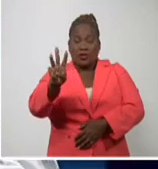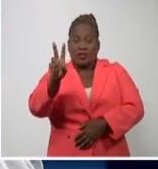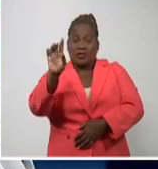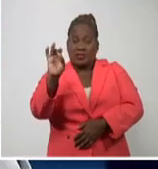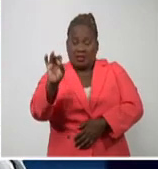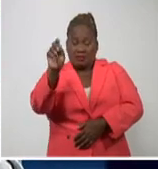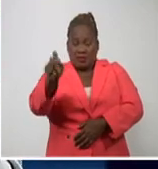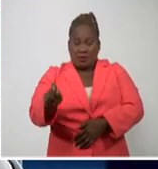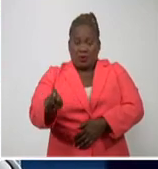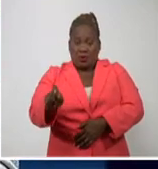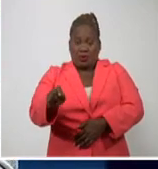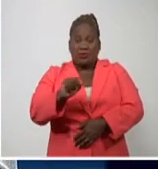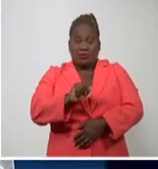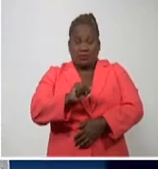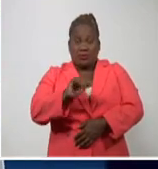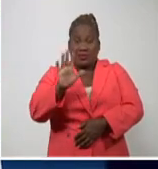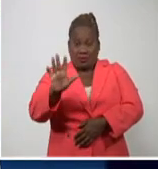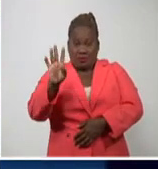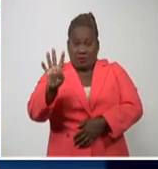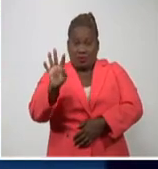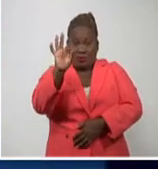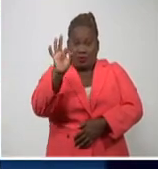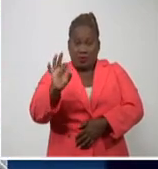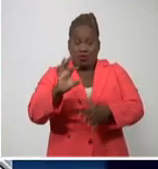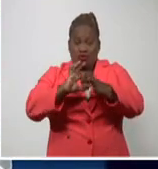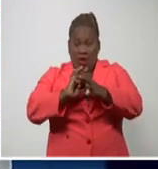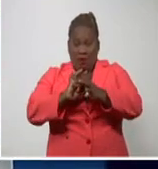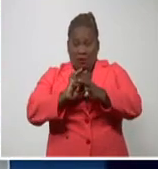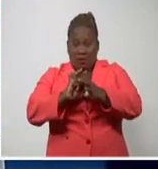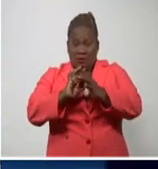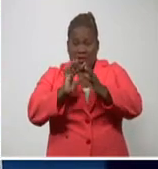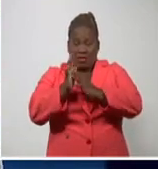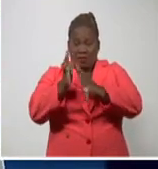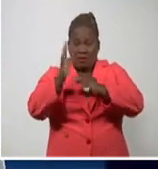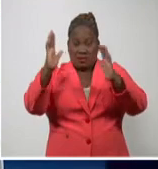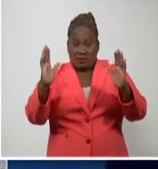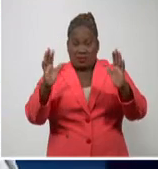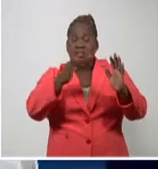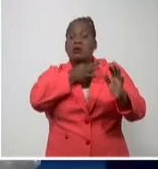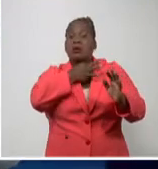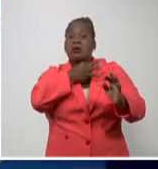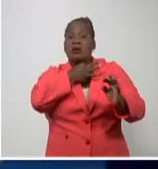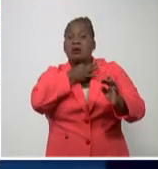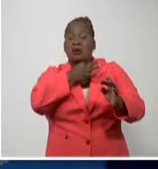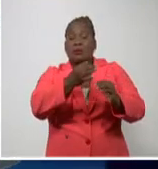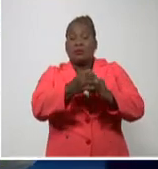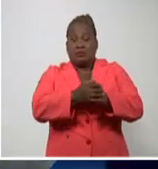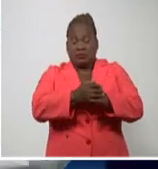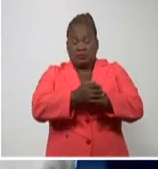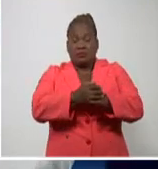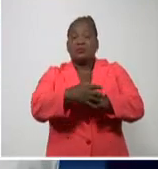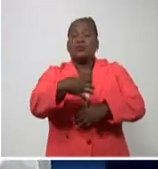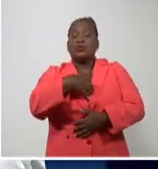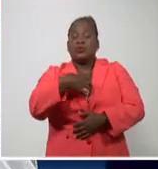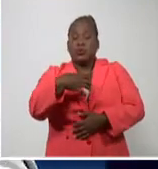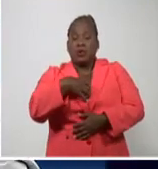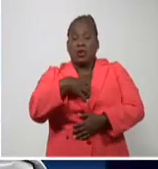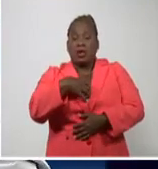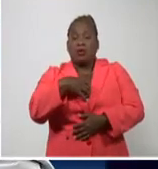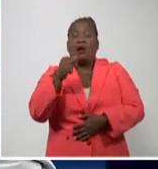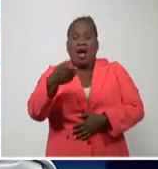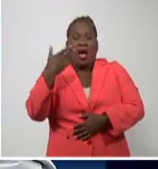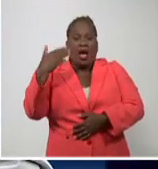437. El 54% de los graves de este mes, el mes de enero, han tenido una enfermedad de